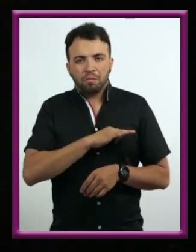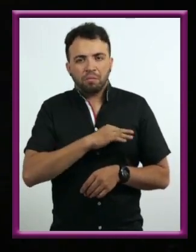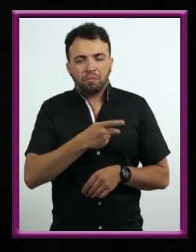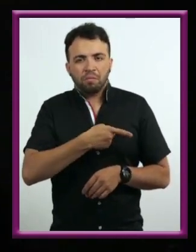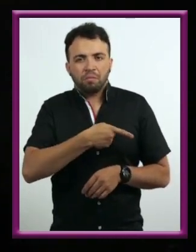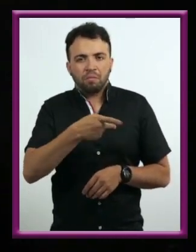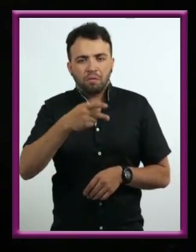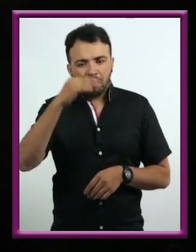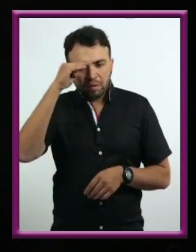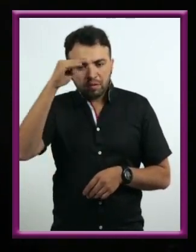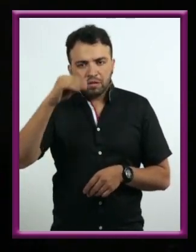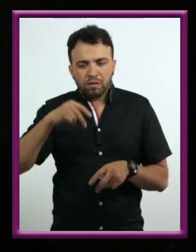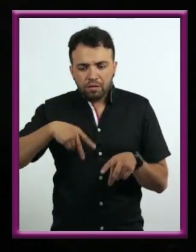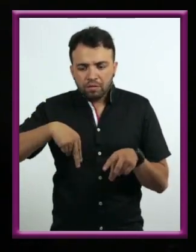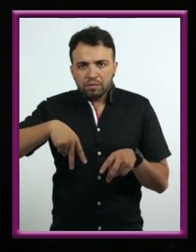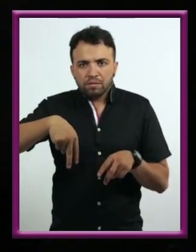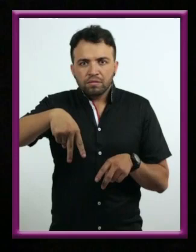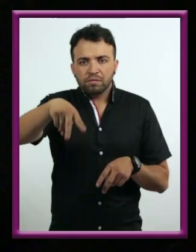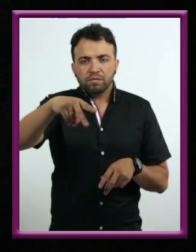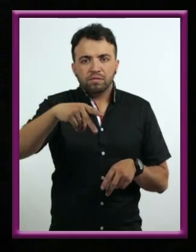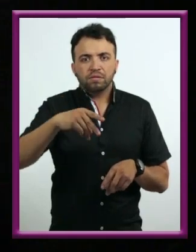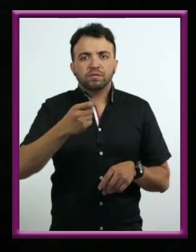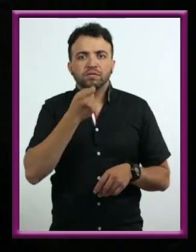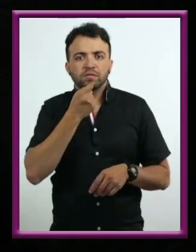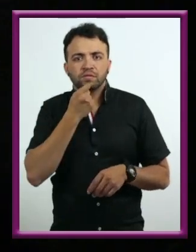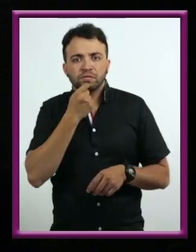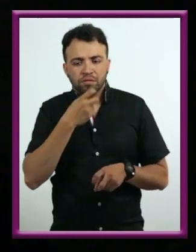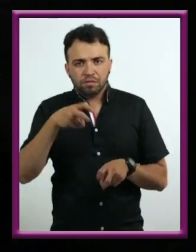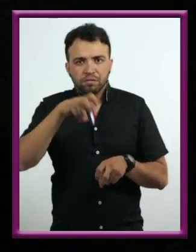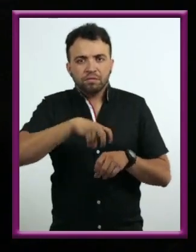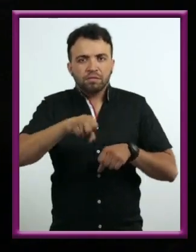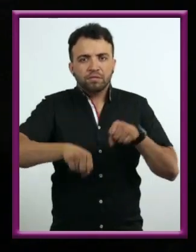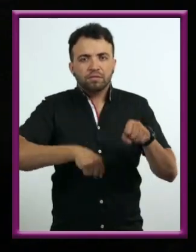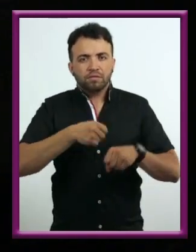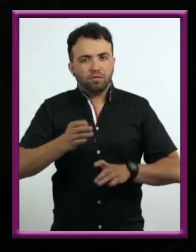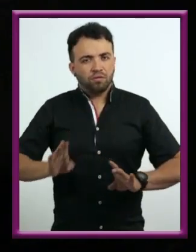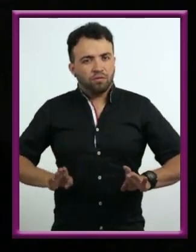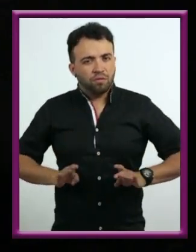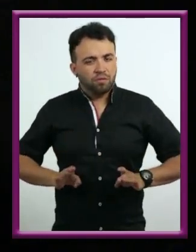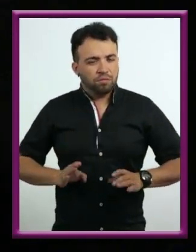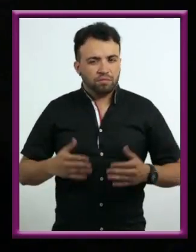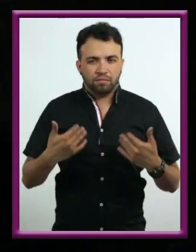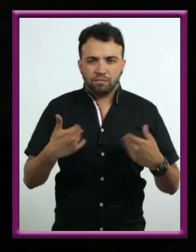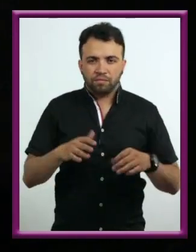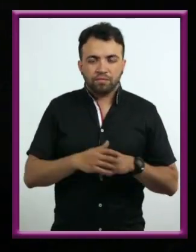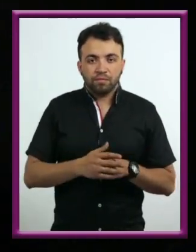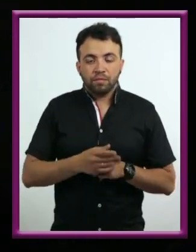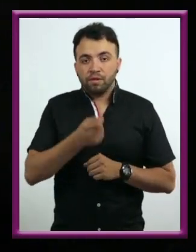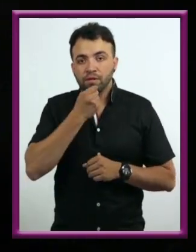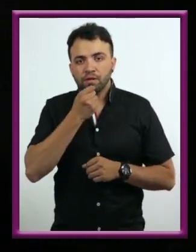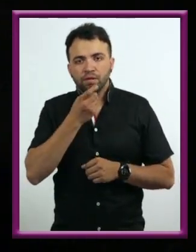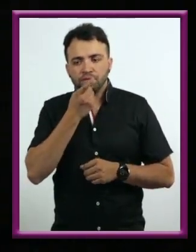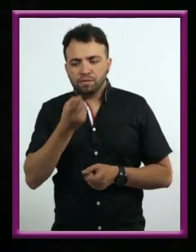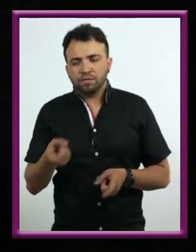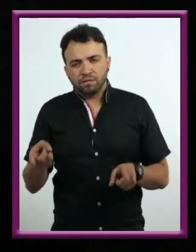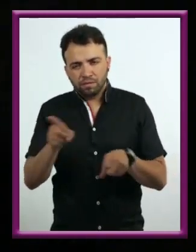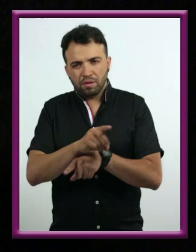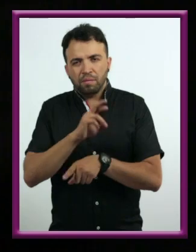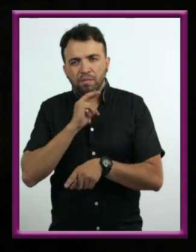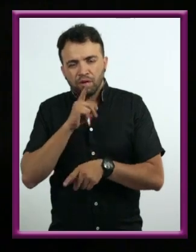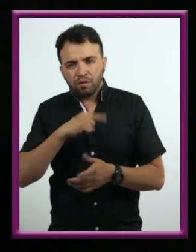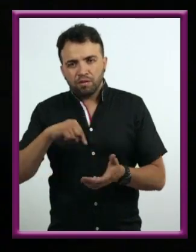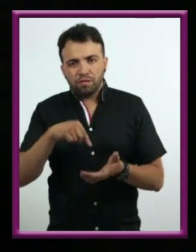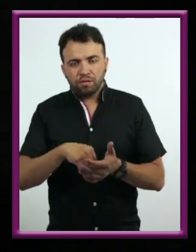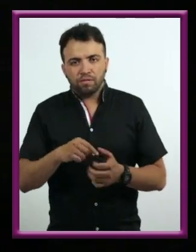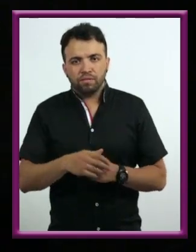gente comenzó a cuchichear. ¡Qué señor tan abusivo! ¿Cómo deja que el niño camine mientras él va en la bicicleta muy a gusto, haciendo muy poco esfuerzo? El